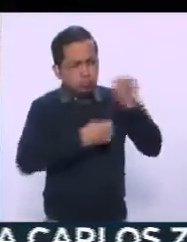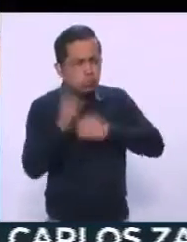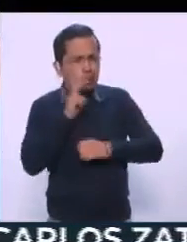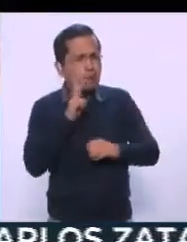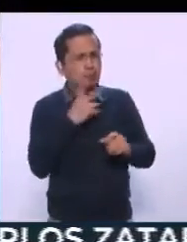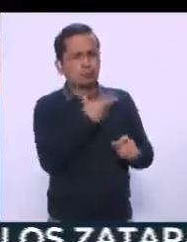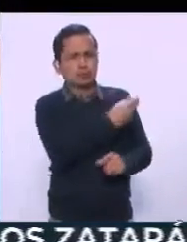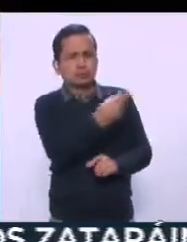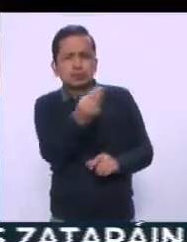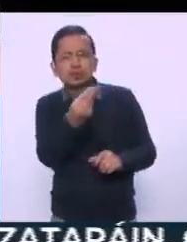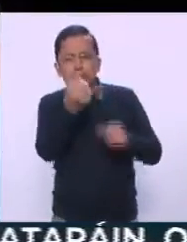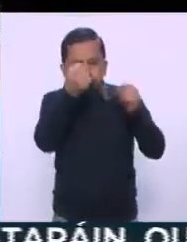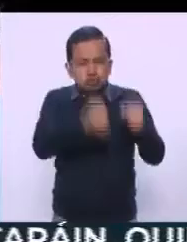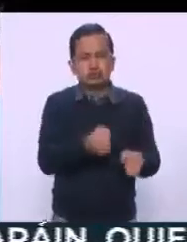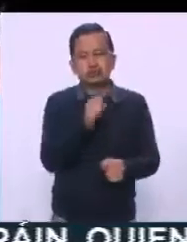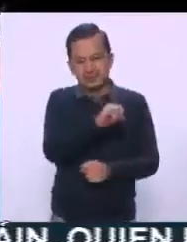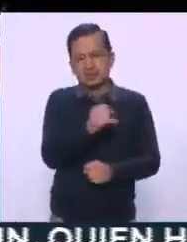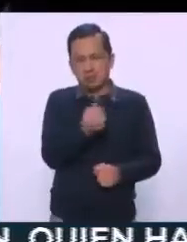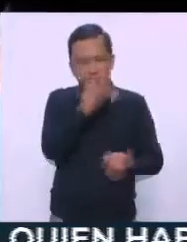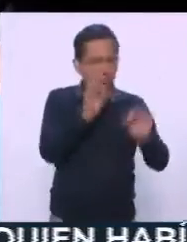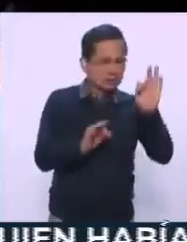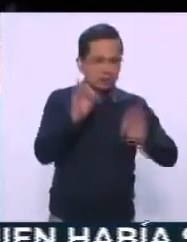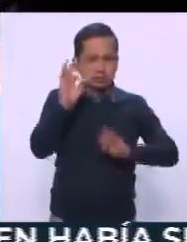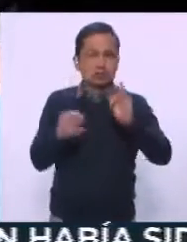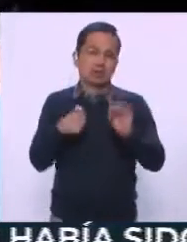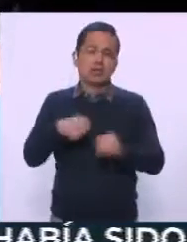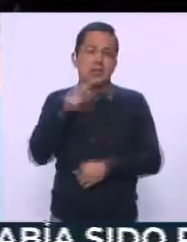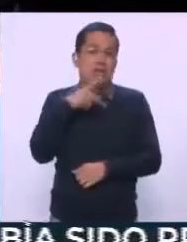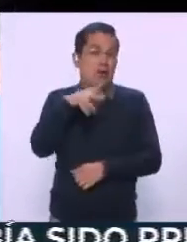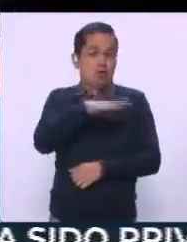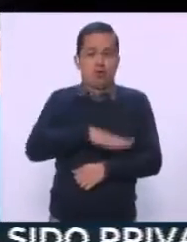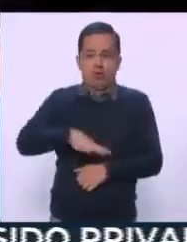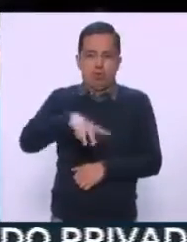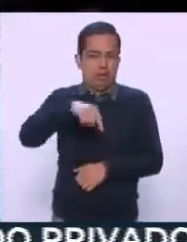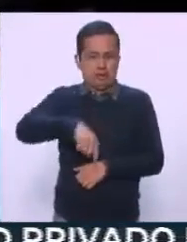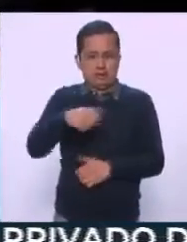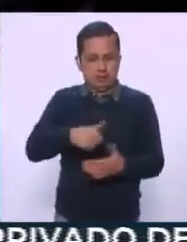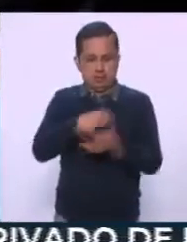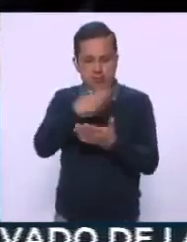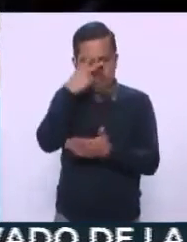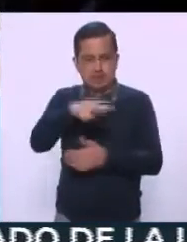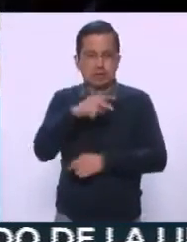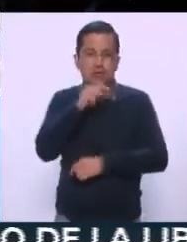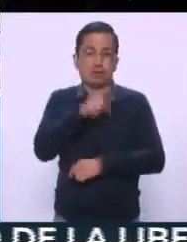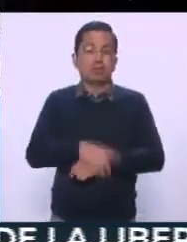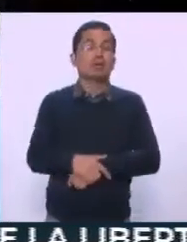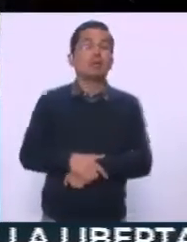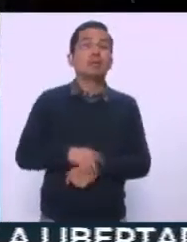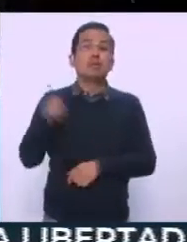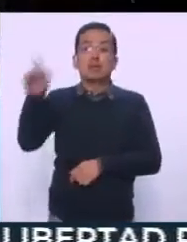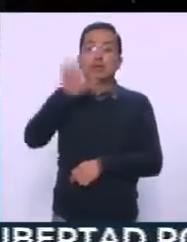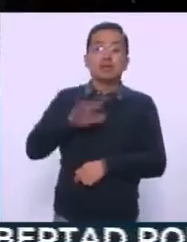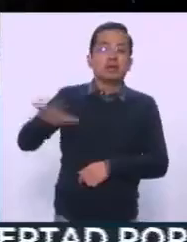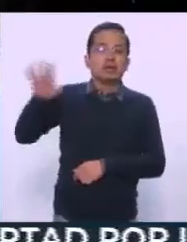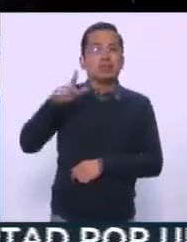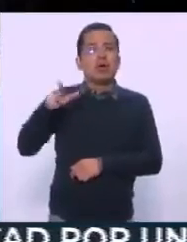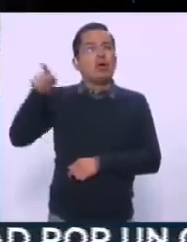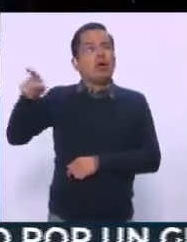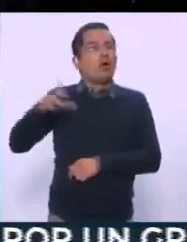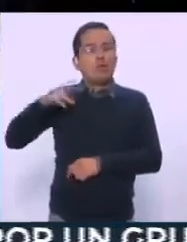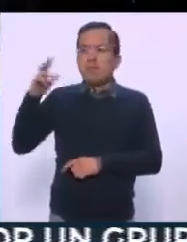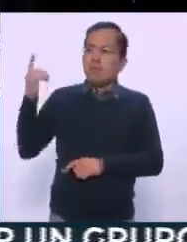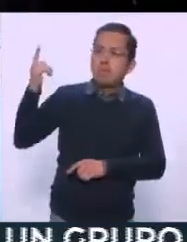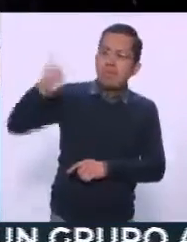y sin recurrir pues a este tema de la criminalización del no uso del cubrebocas, que el cubrebocas